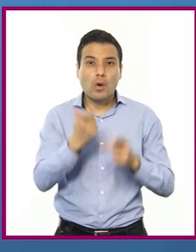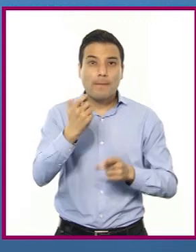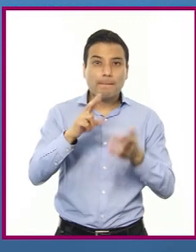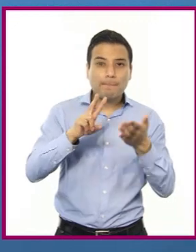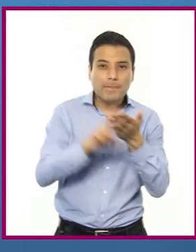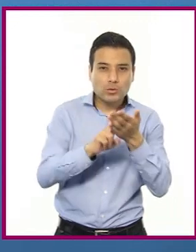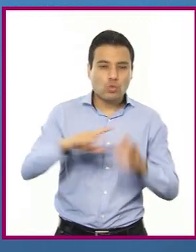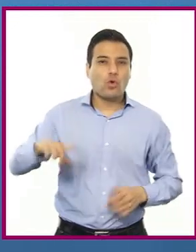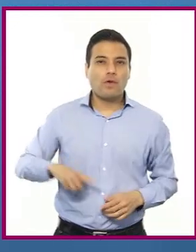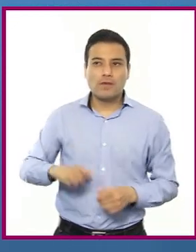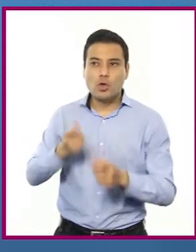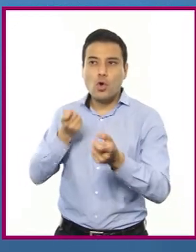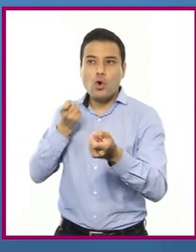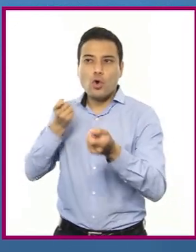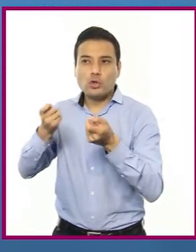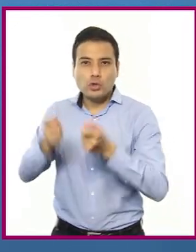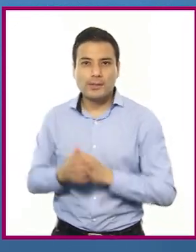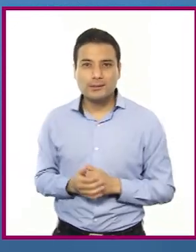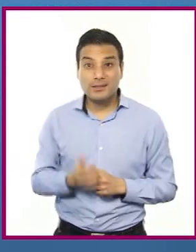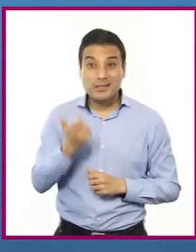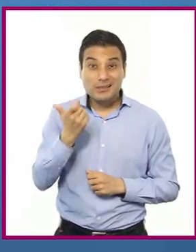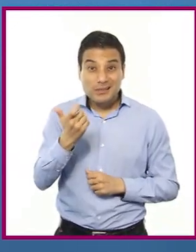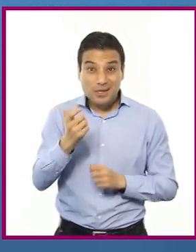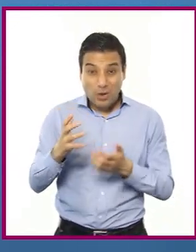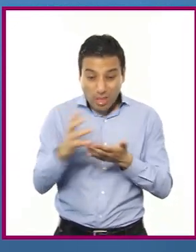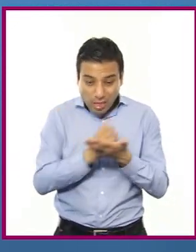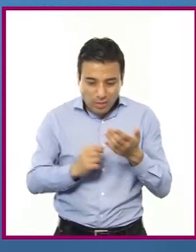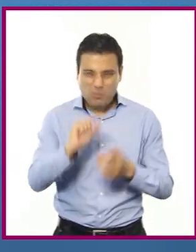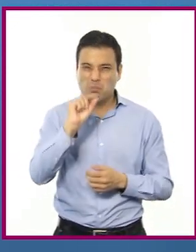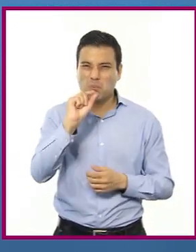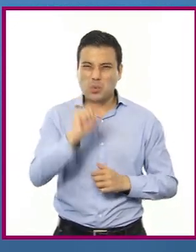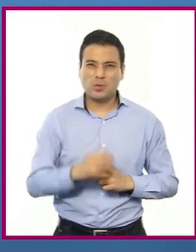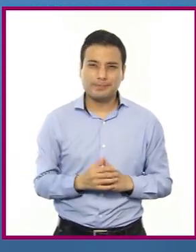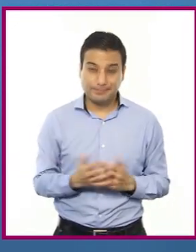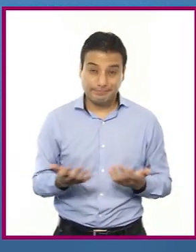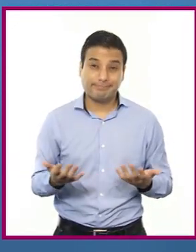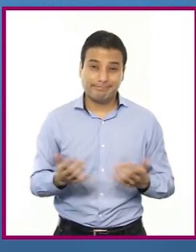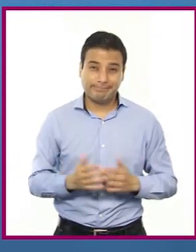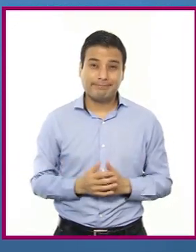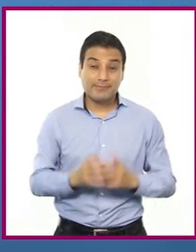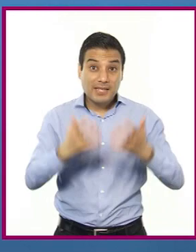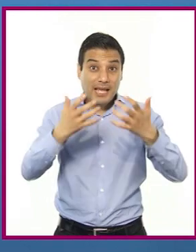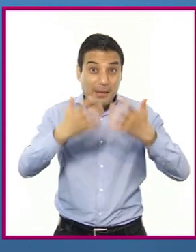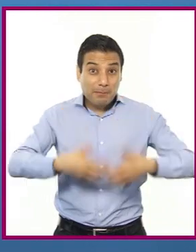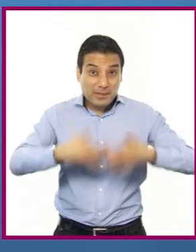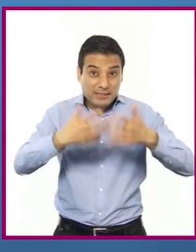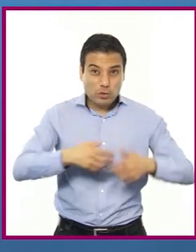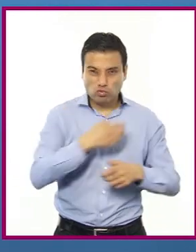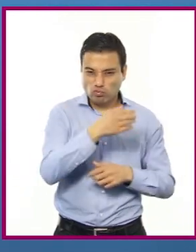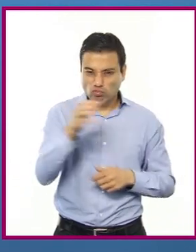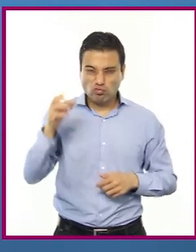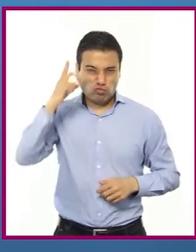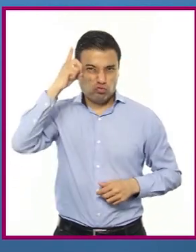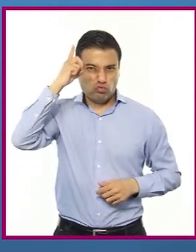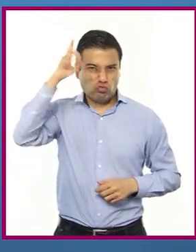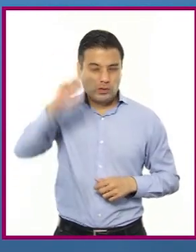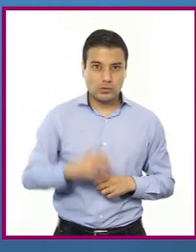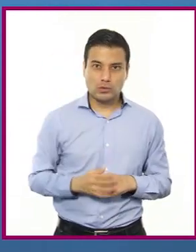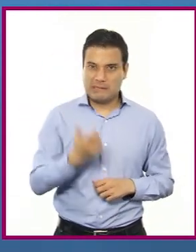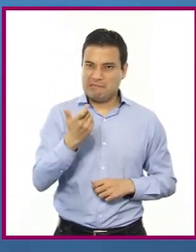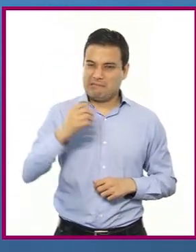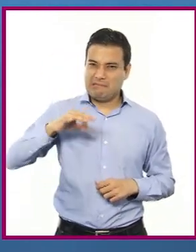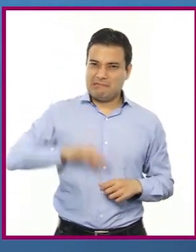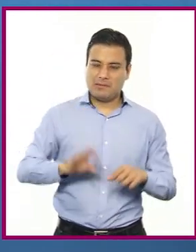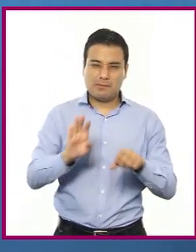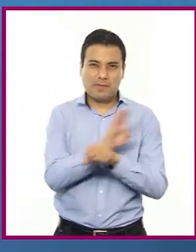y sus ganancias muy bajas en comparación con las de los empresarios agrícolas. Acompáñame a ver